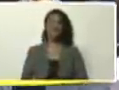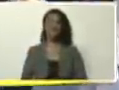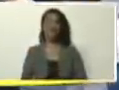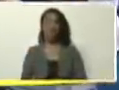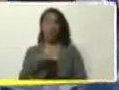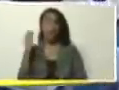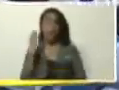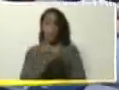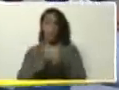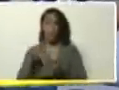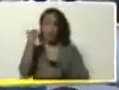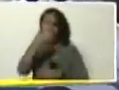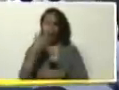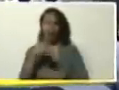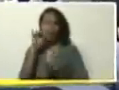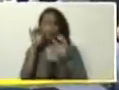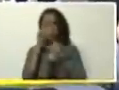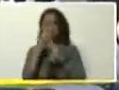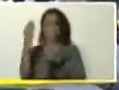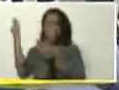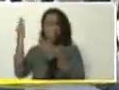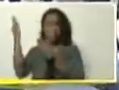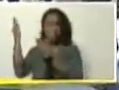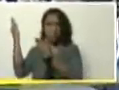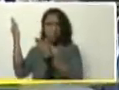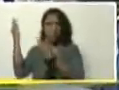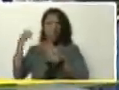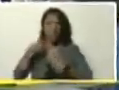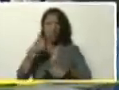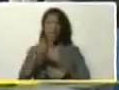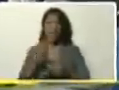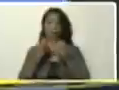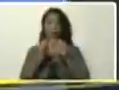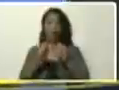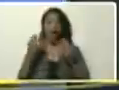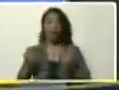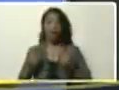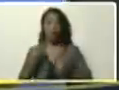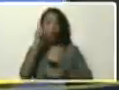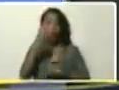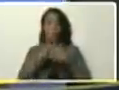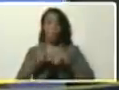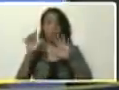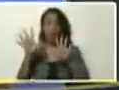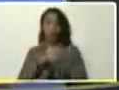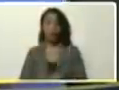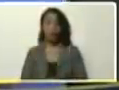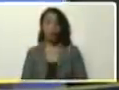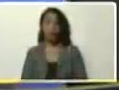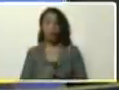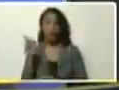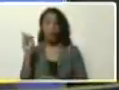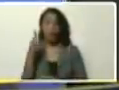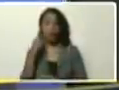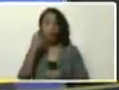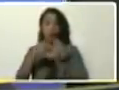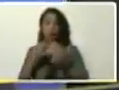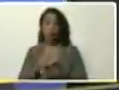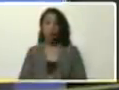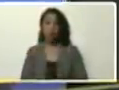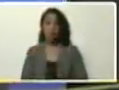Ponme la cara, ponme la cámara. Mira cómo hizo ella. Yo dije, vamos a mantener activo el 1x10. Y entonces ella